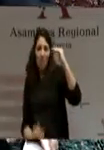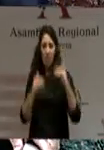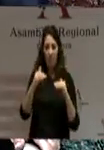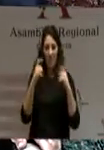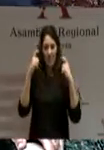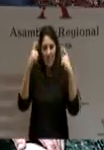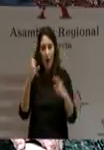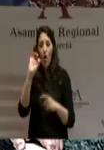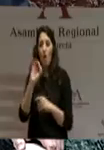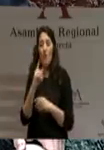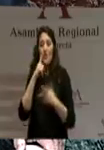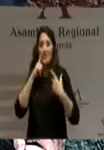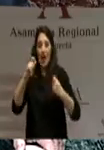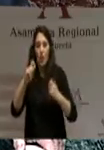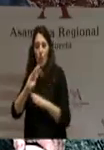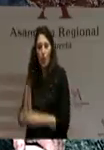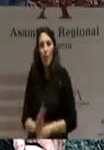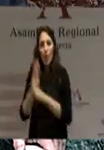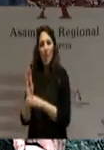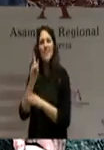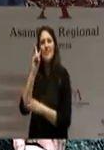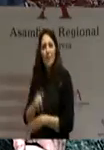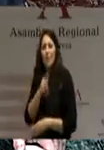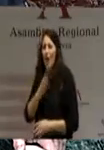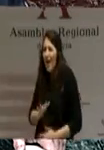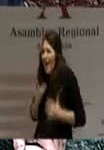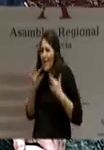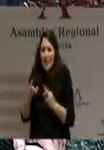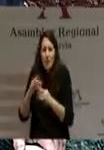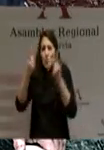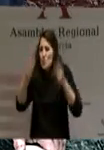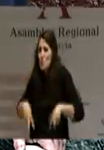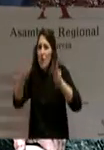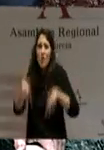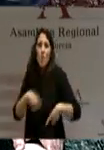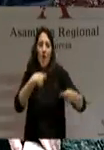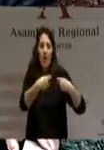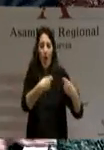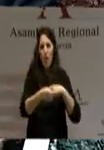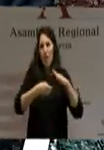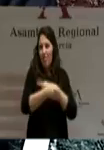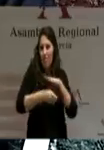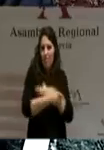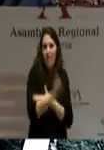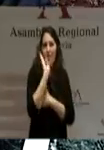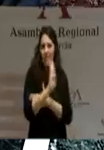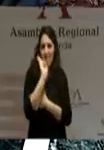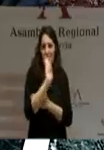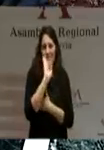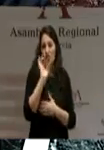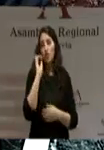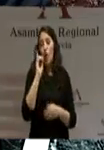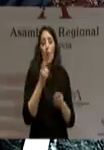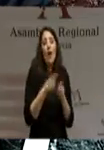y promoción de la salud, pero no, jamás, en negocios fraudulentos y especulativos que solo han beneficiado a